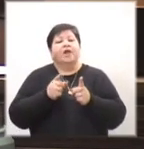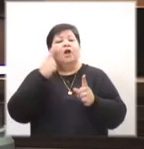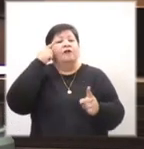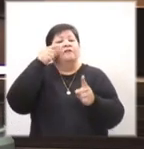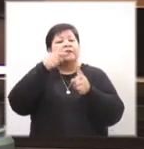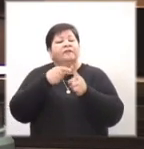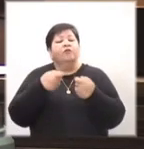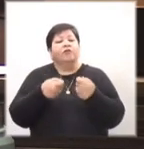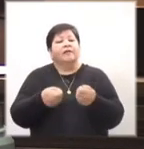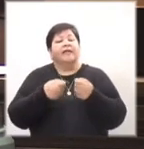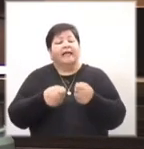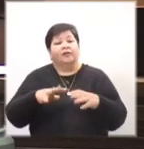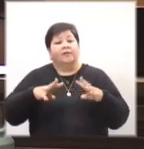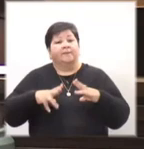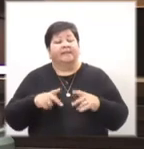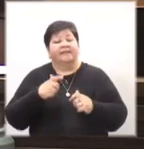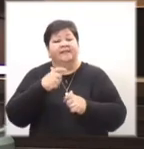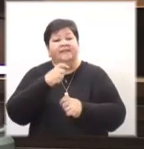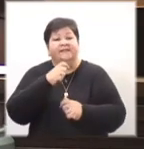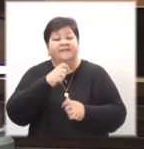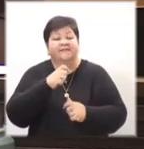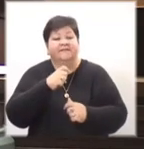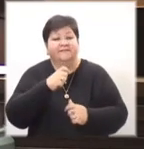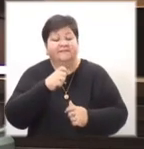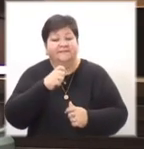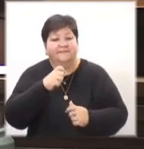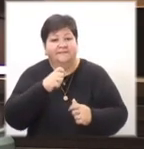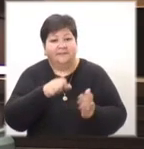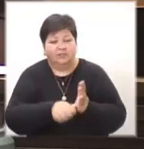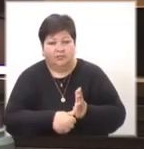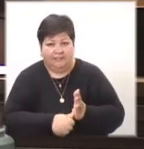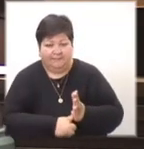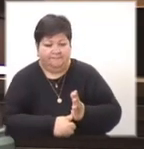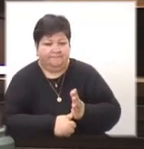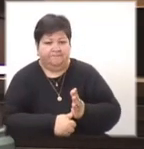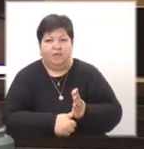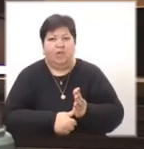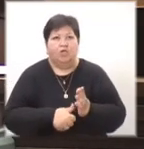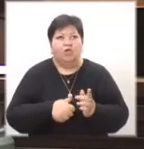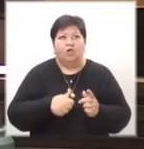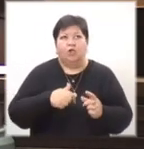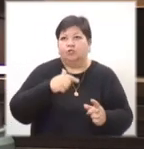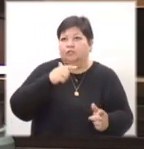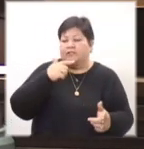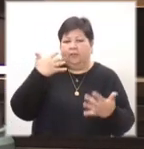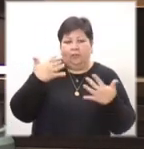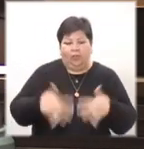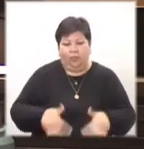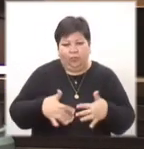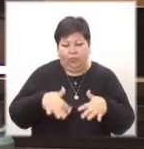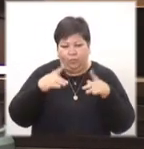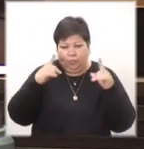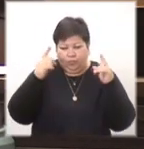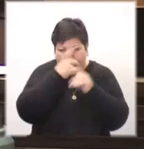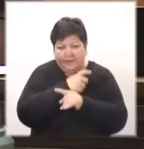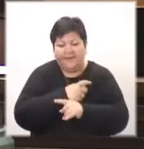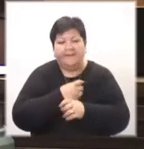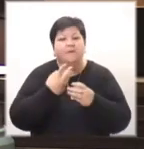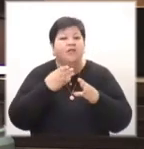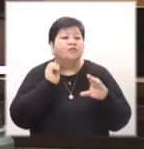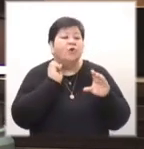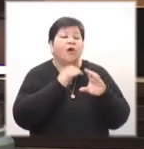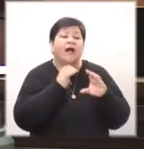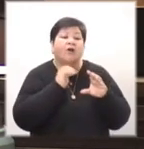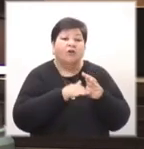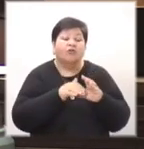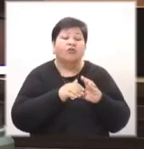gasto previsional no se dispare en el mediano plazo, para de esta manera poder generar ahorros y destinarlos a combatir